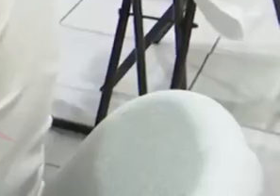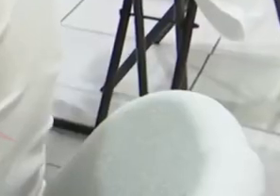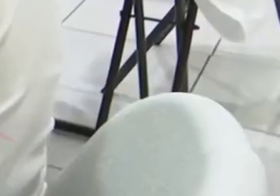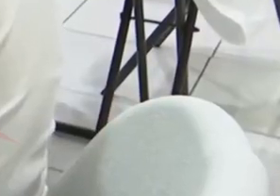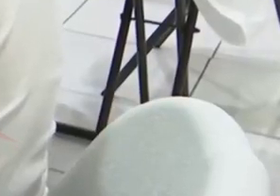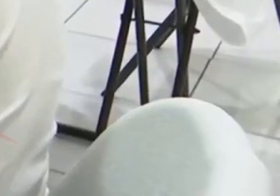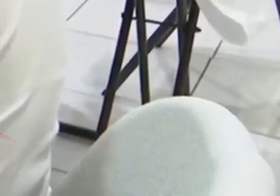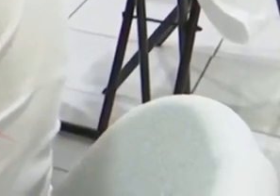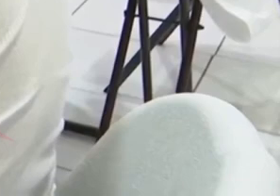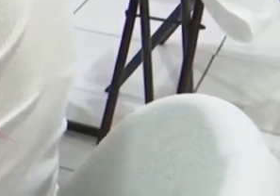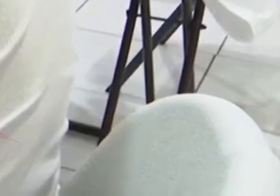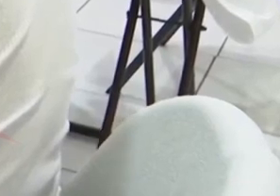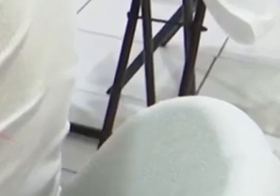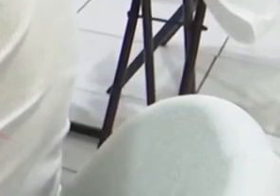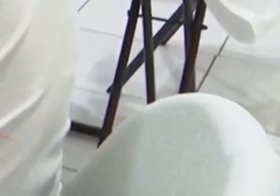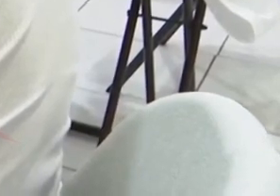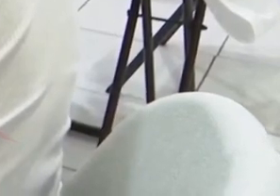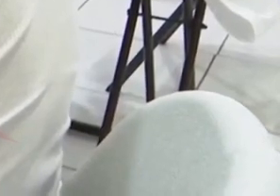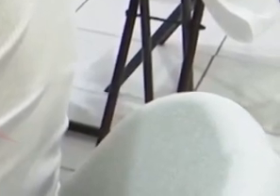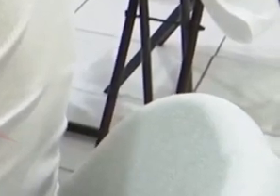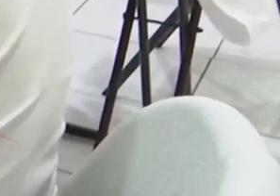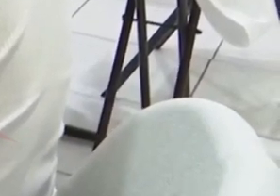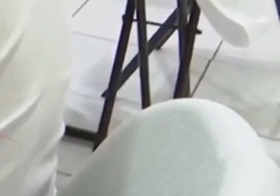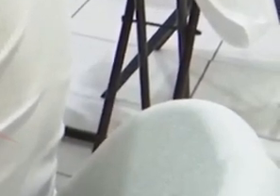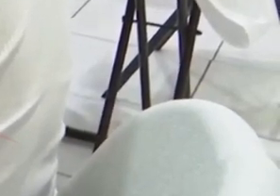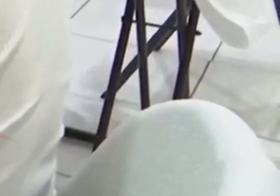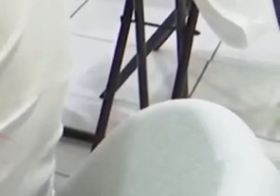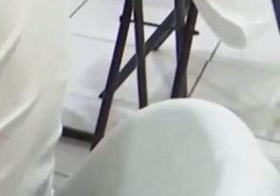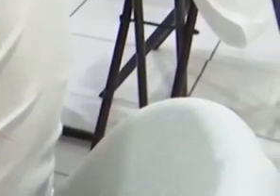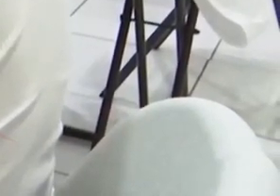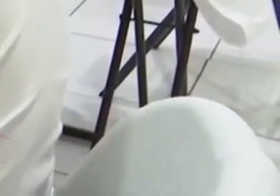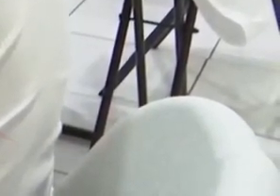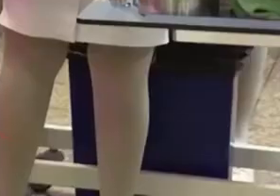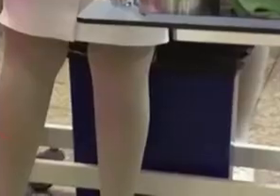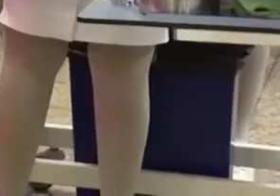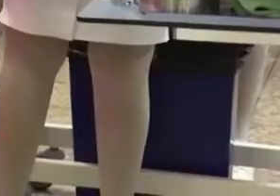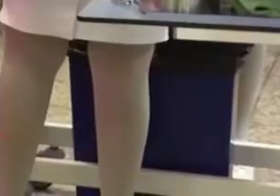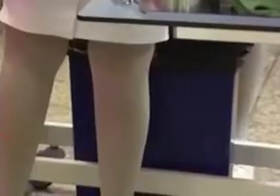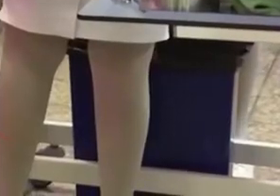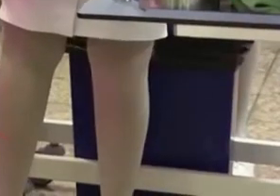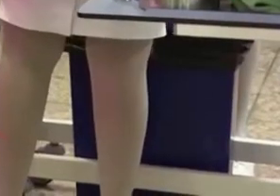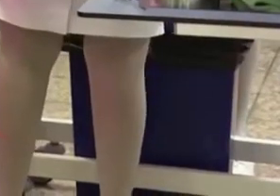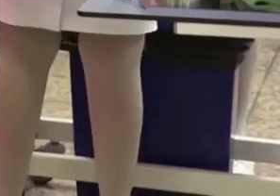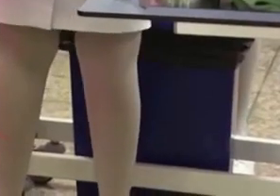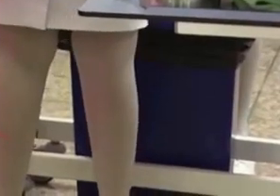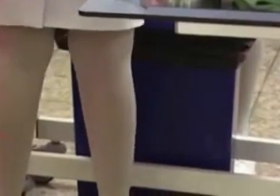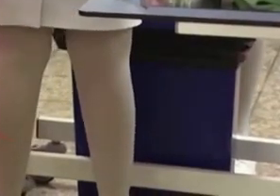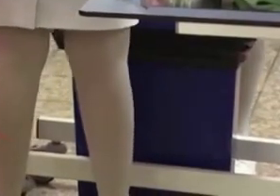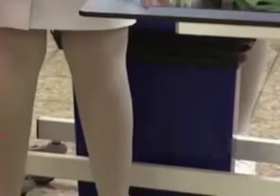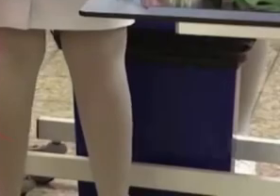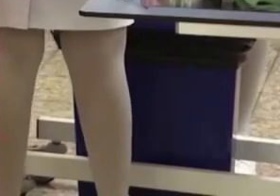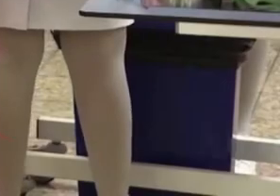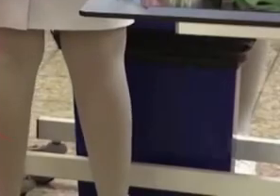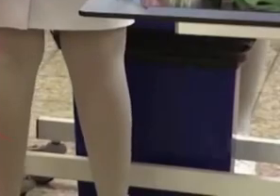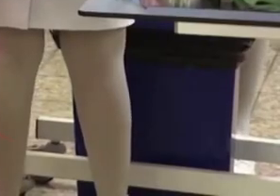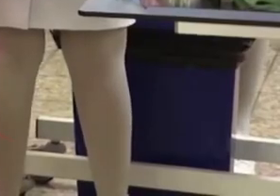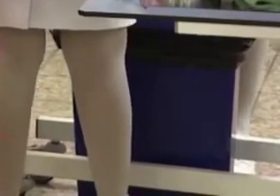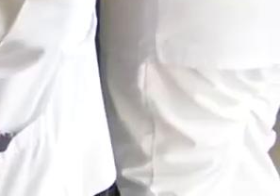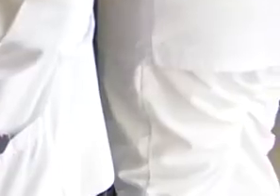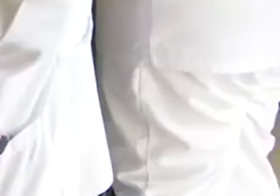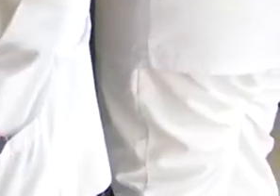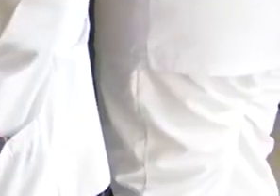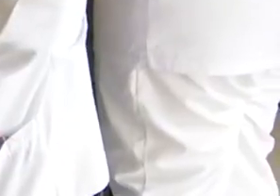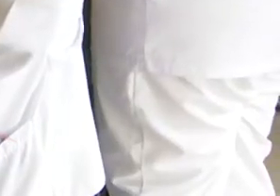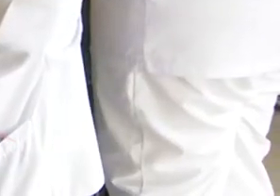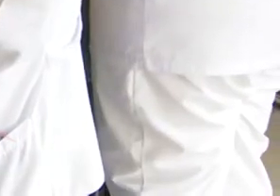Jinotepe, 9 de la mañana, Hospital Escuela Regional Santiago de Jinotepe, eso es lo